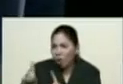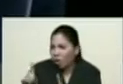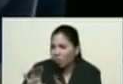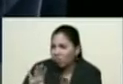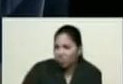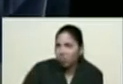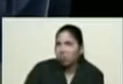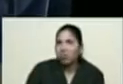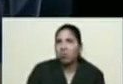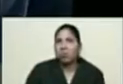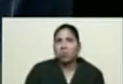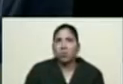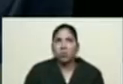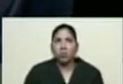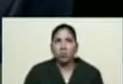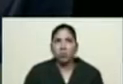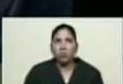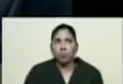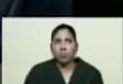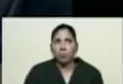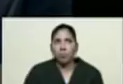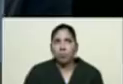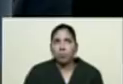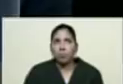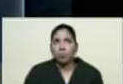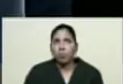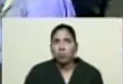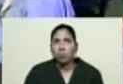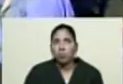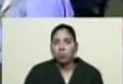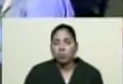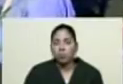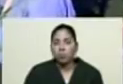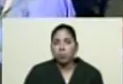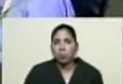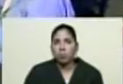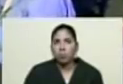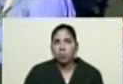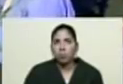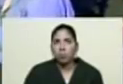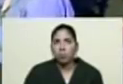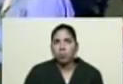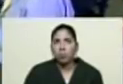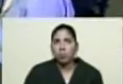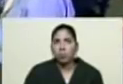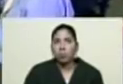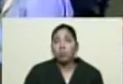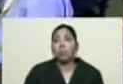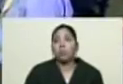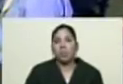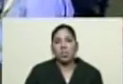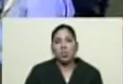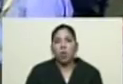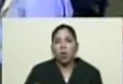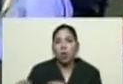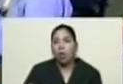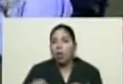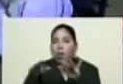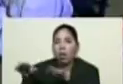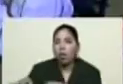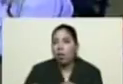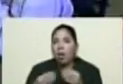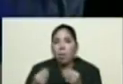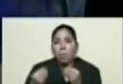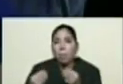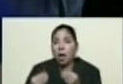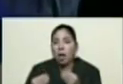la izquierda al centro, a venirse a la socialdemocracia, que es la traición más grande que existe en política.